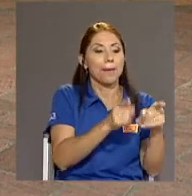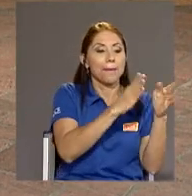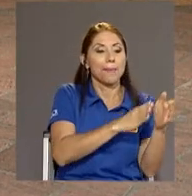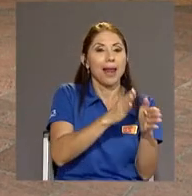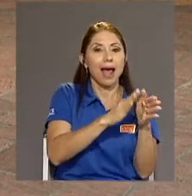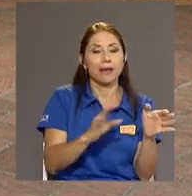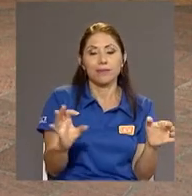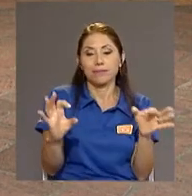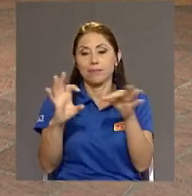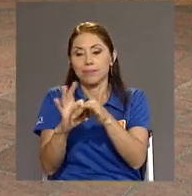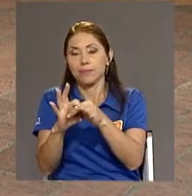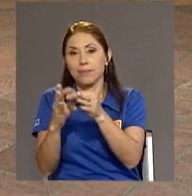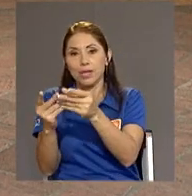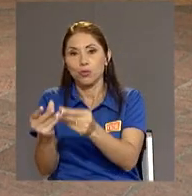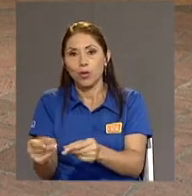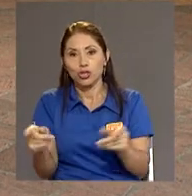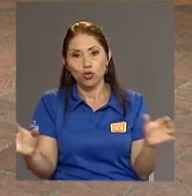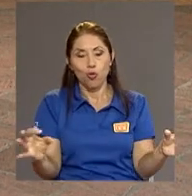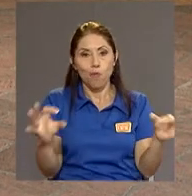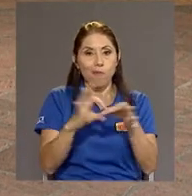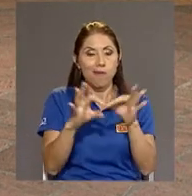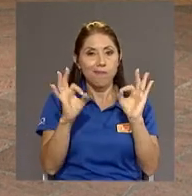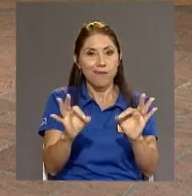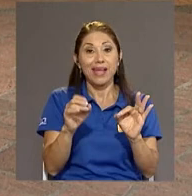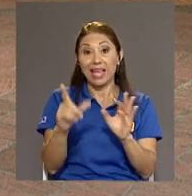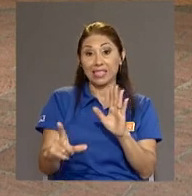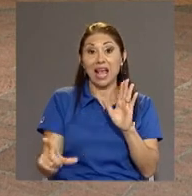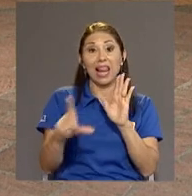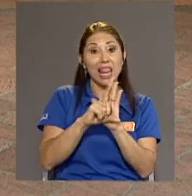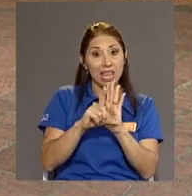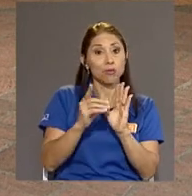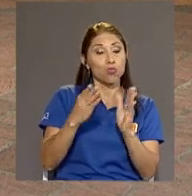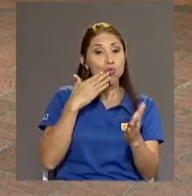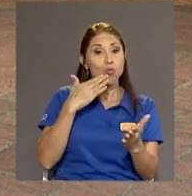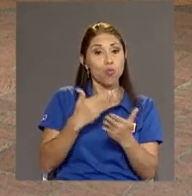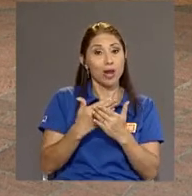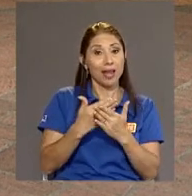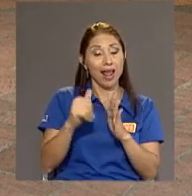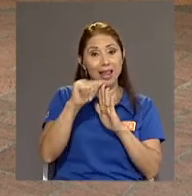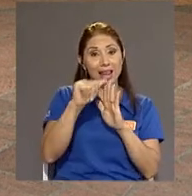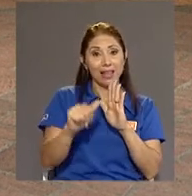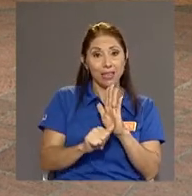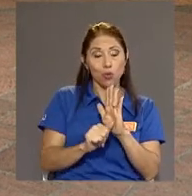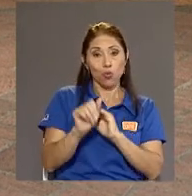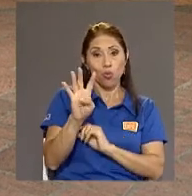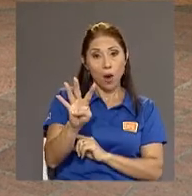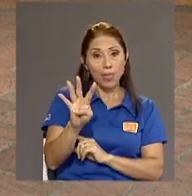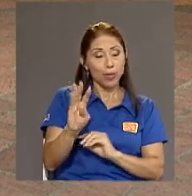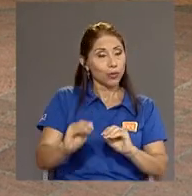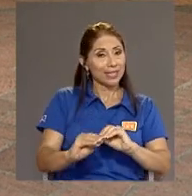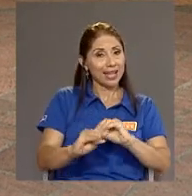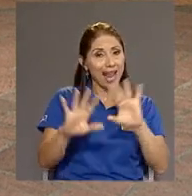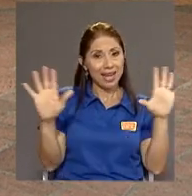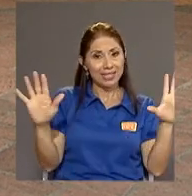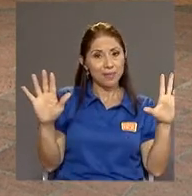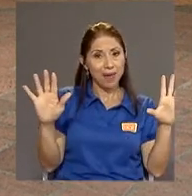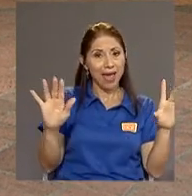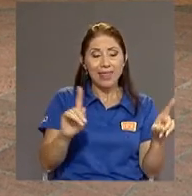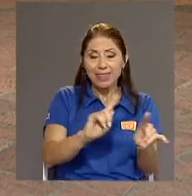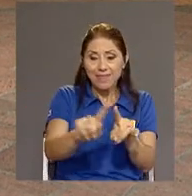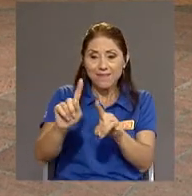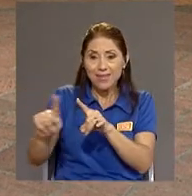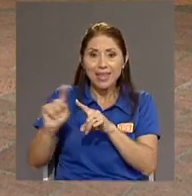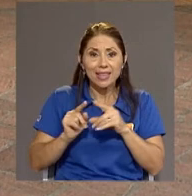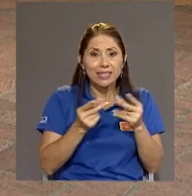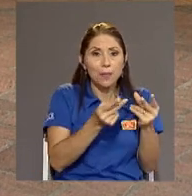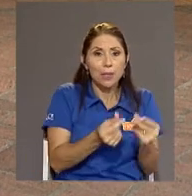muy buena, don Juan Rafael, porque el artículo 4 es clarísima. Los presupuestos deben estar